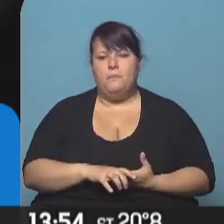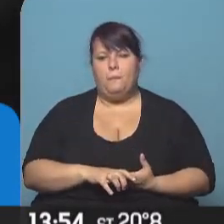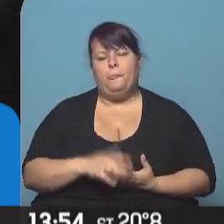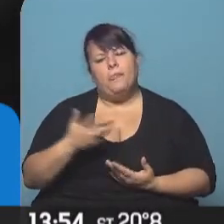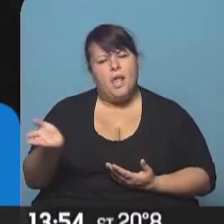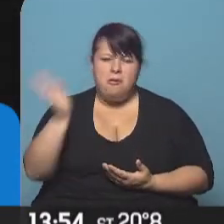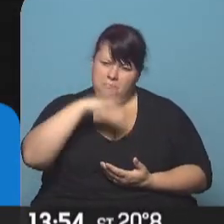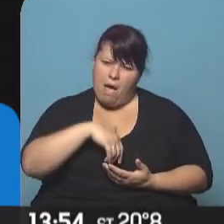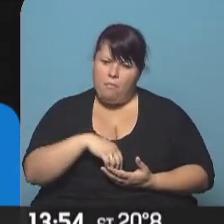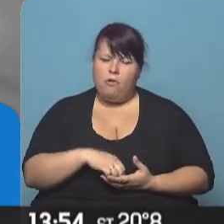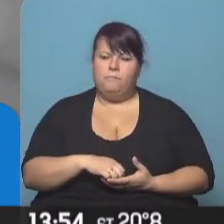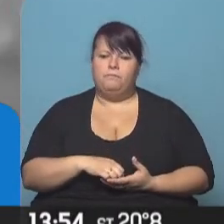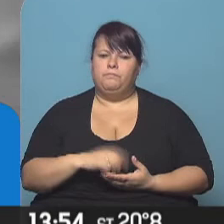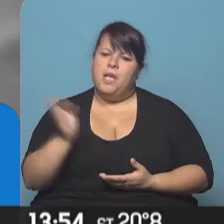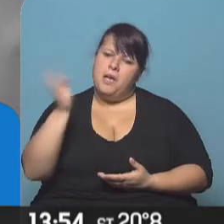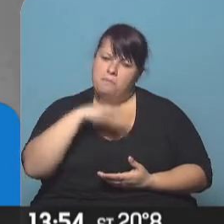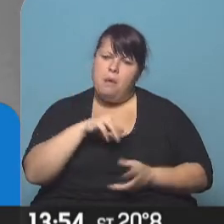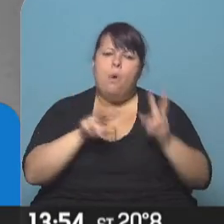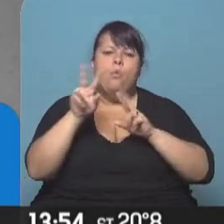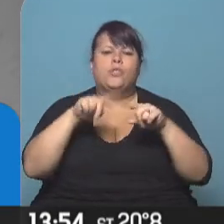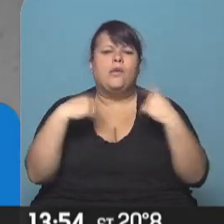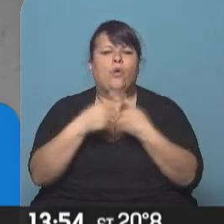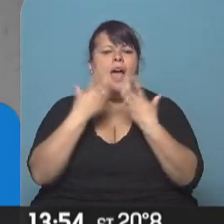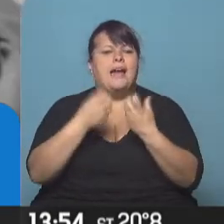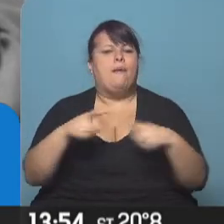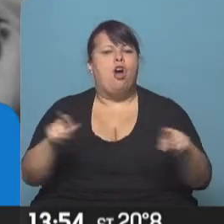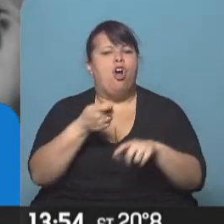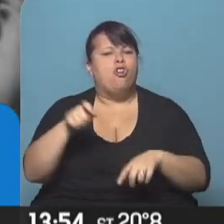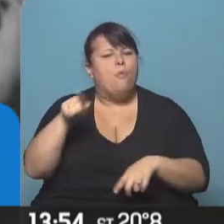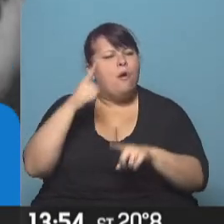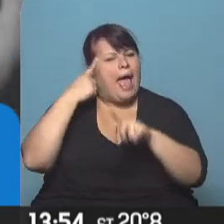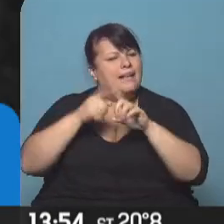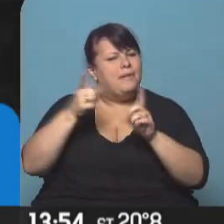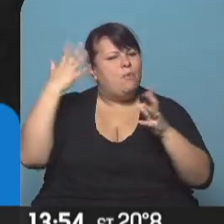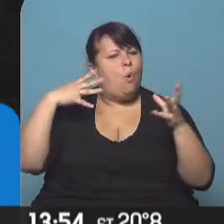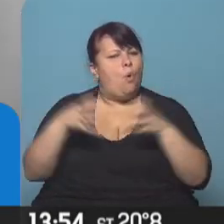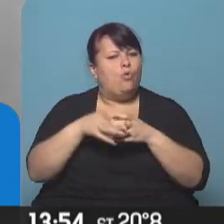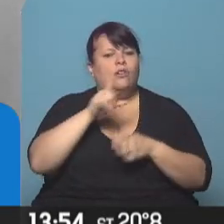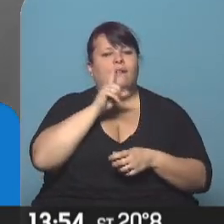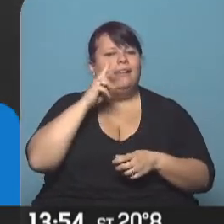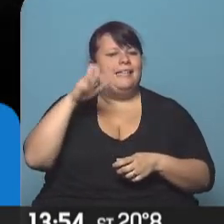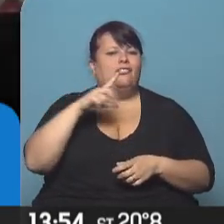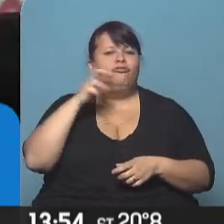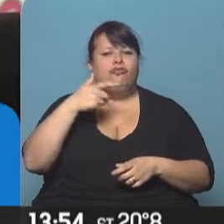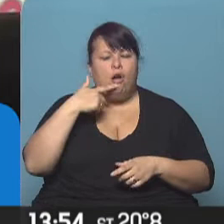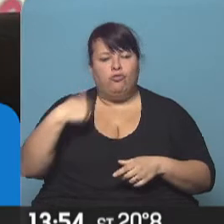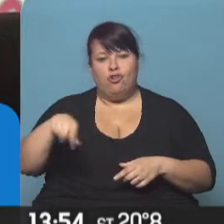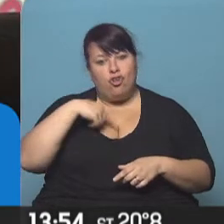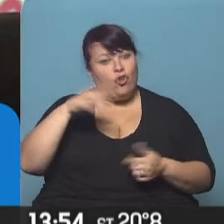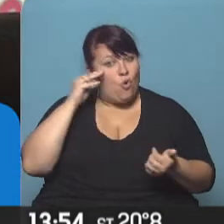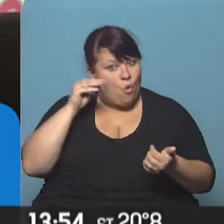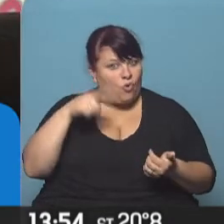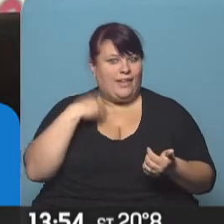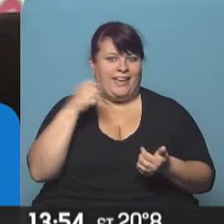le digo, vamos Charlie, vamos Enrique, busquemos un estudio, quiero grabar un rock and roll de lo que vos cantabas cuando estabas con los Tin Tops, cuando empezaste, y que nosotros te escuchábamos